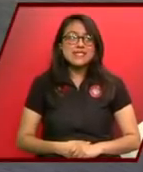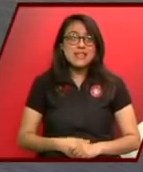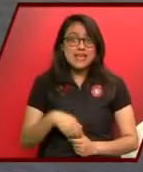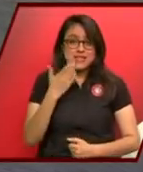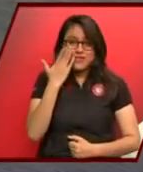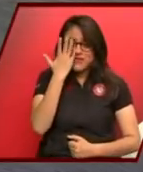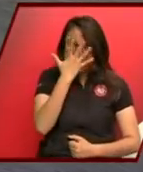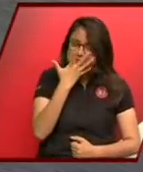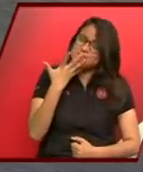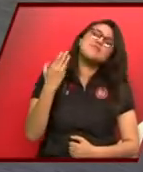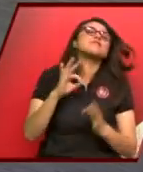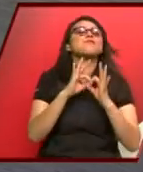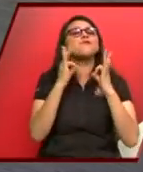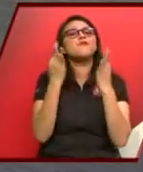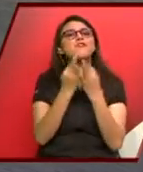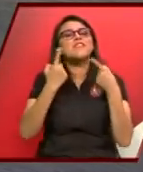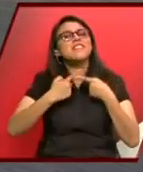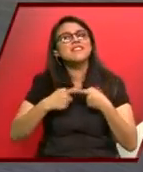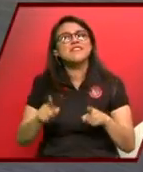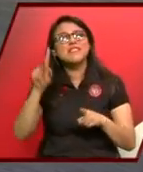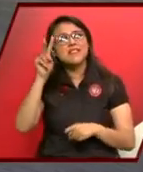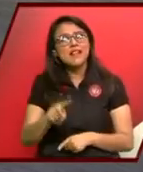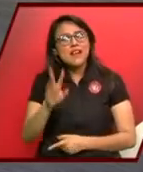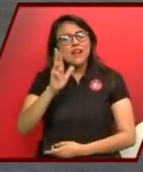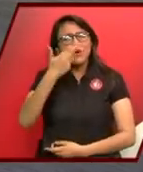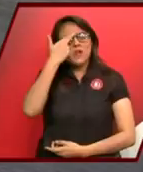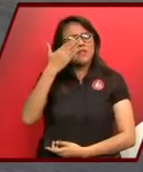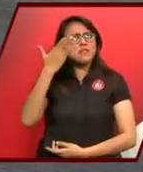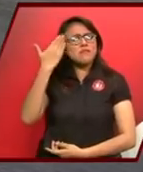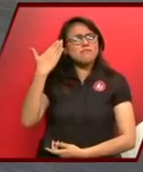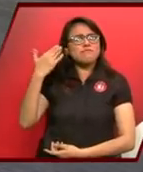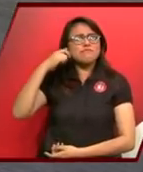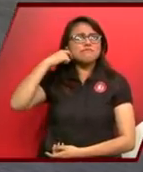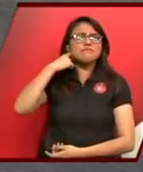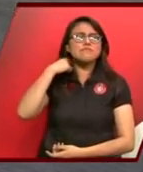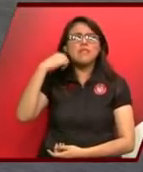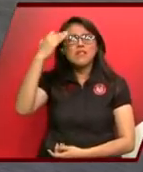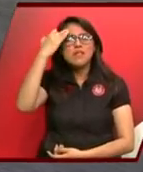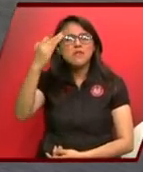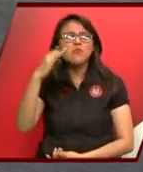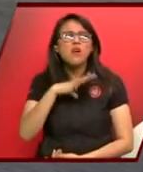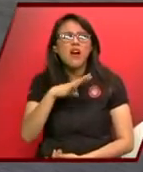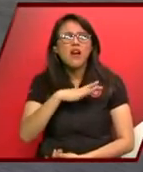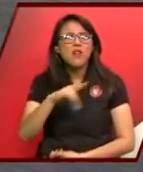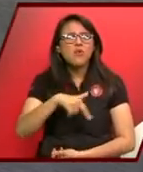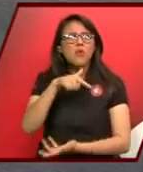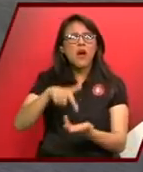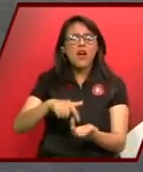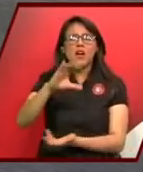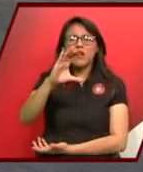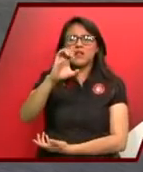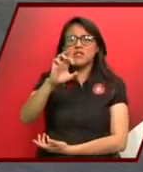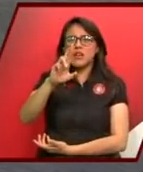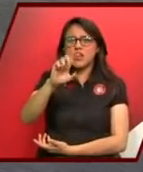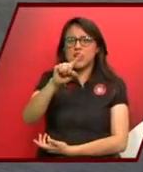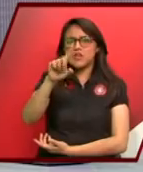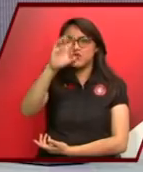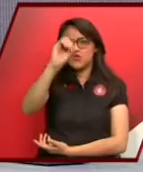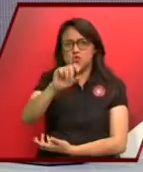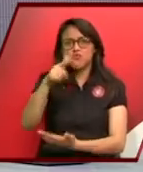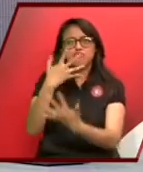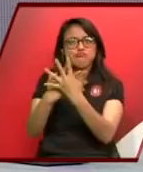Los detalles hacen la diferencia. Fíjate que allí que hace tiempo estuvimos haciendo un reportaje en el Cerezo de Chetumal, ¿no?